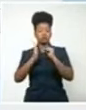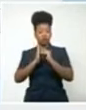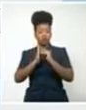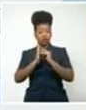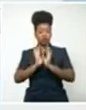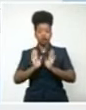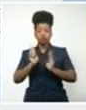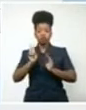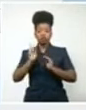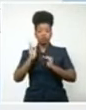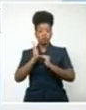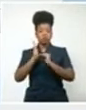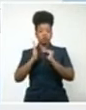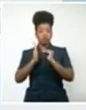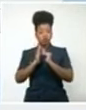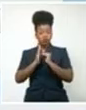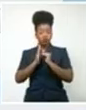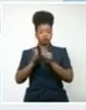medio,